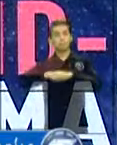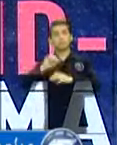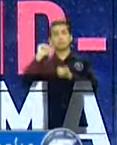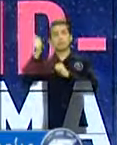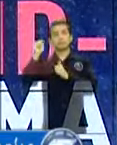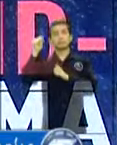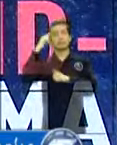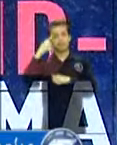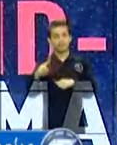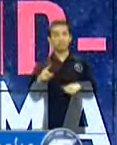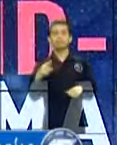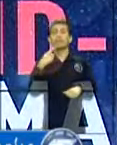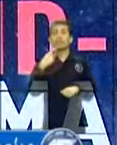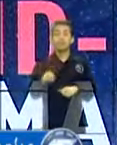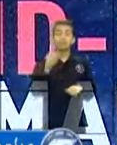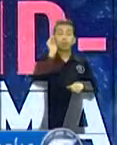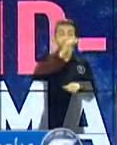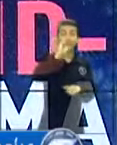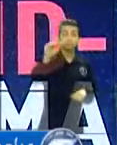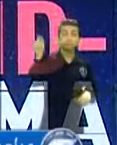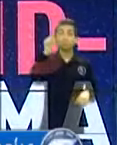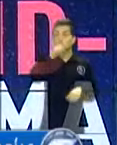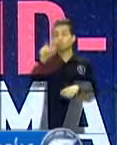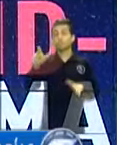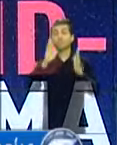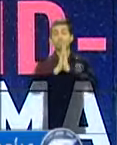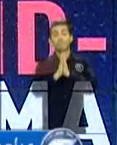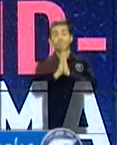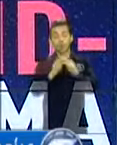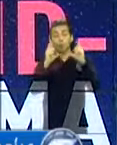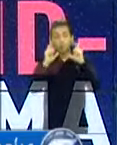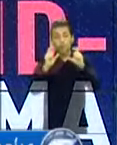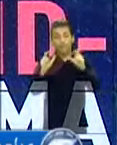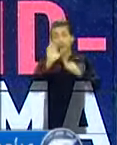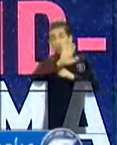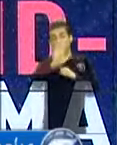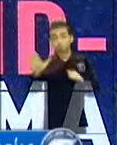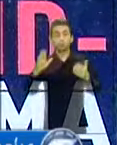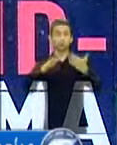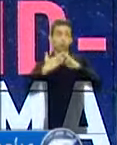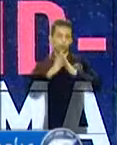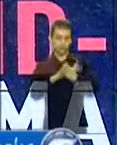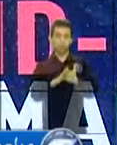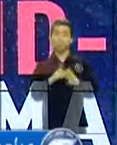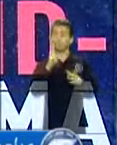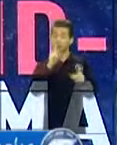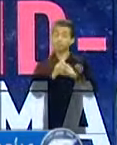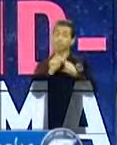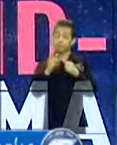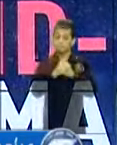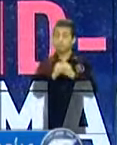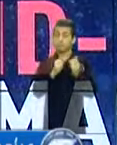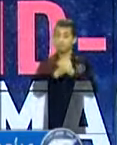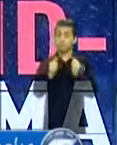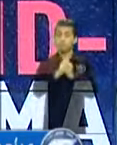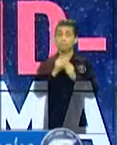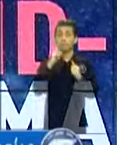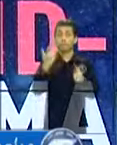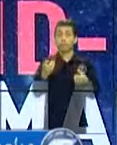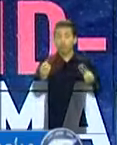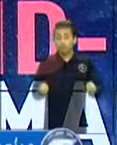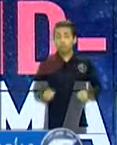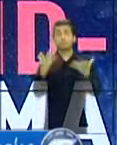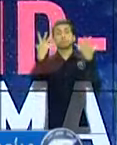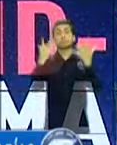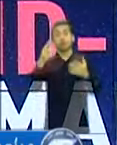a cuidarse cada uno en sus comunidades y también a la preocupación que viene, que es la de la reactivación económica y a